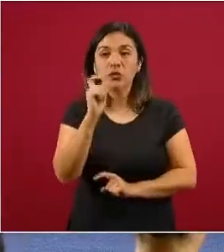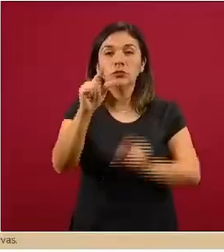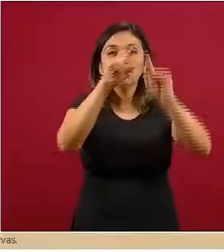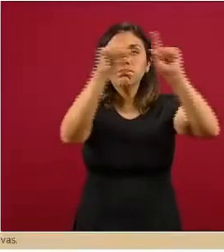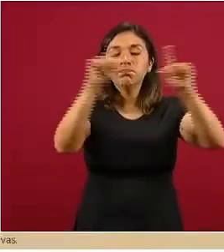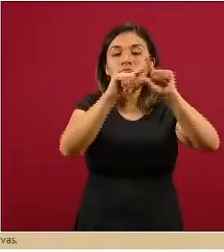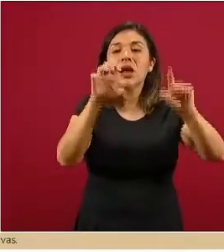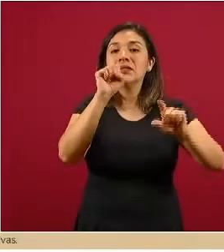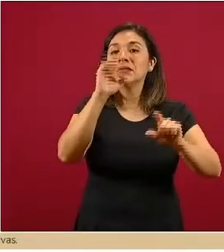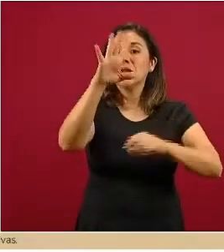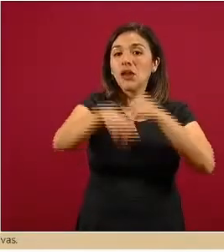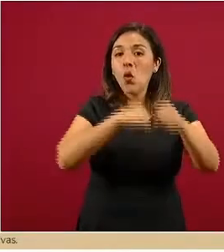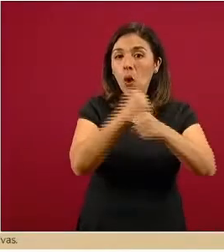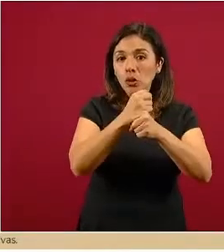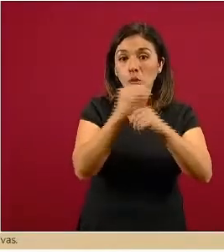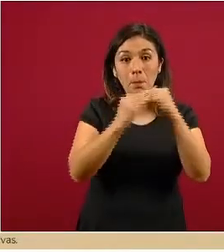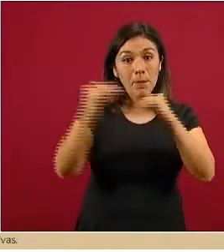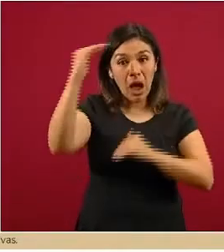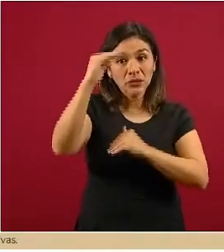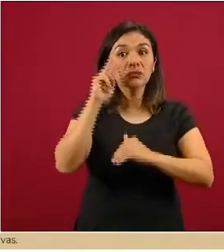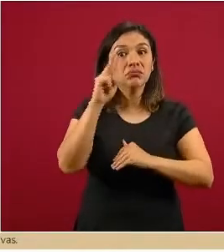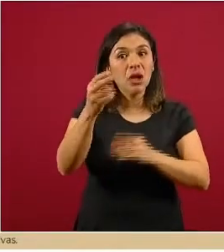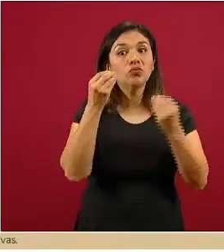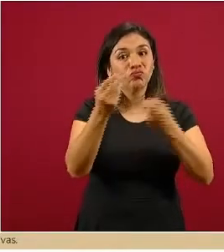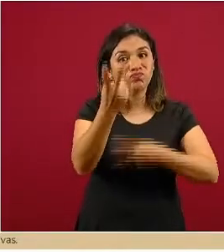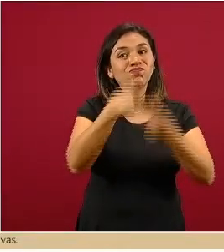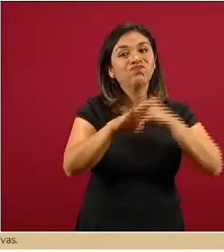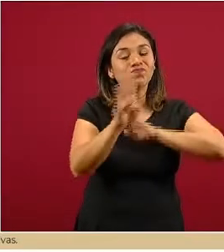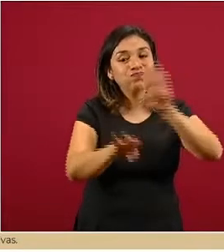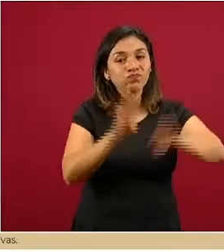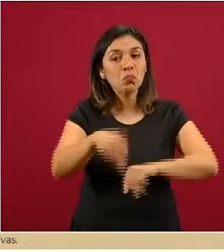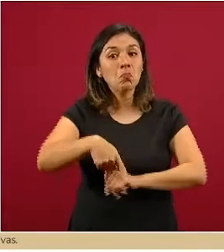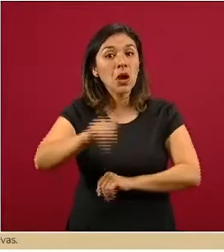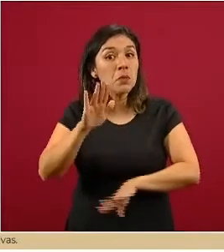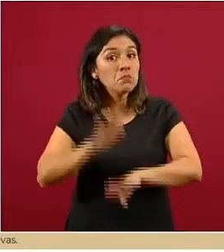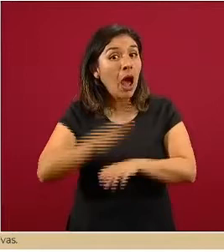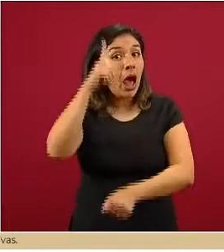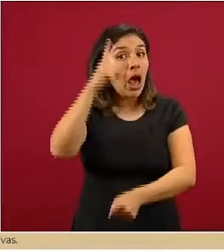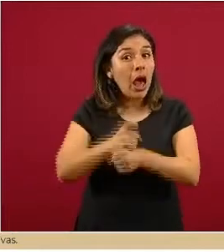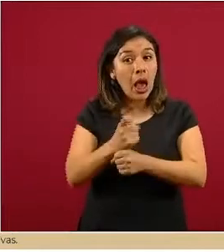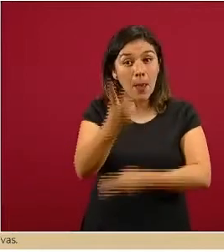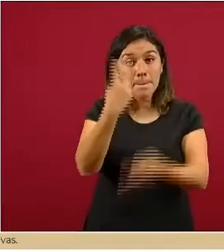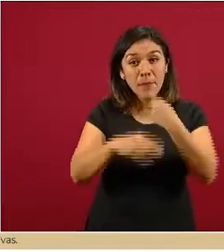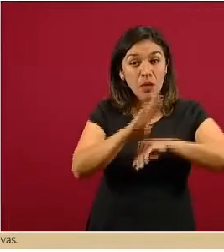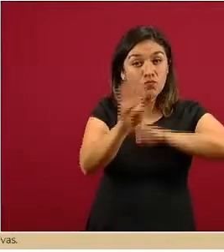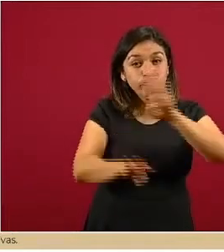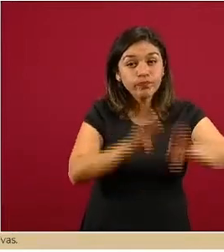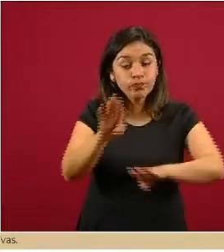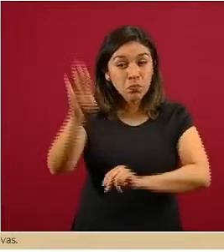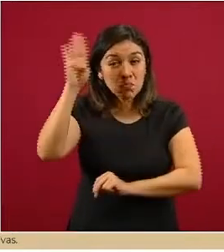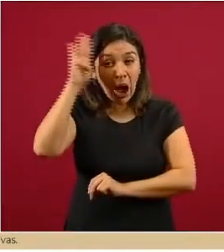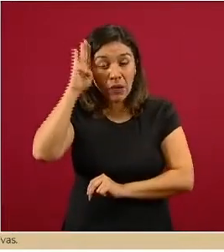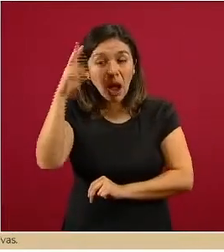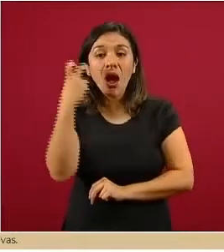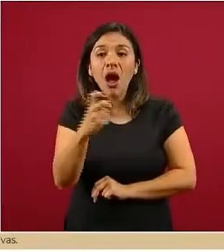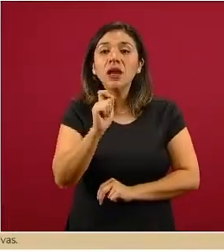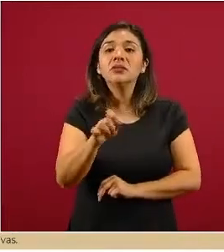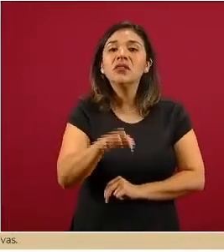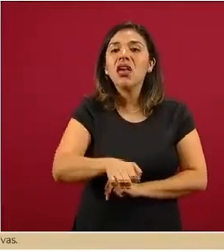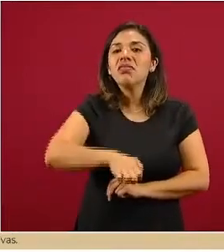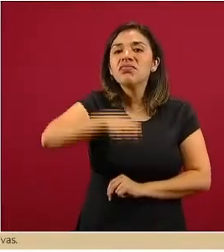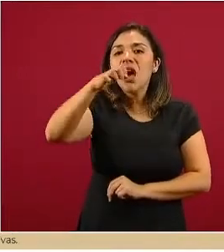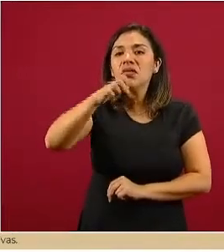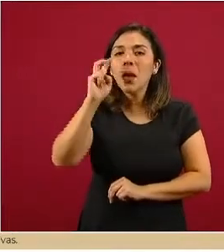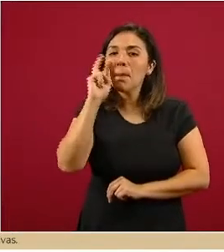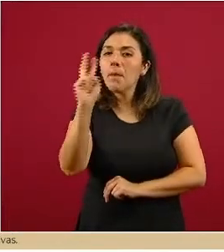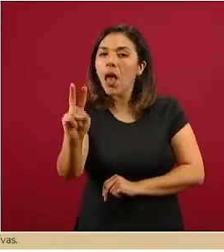día de hoy la semana 31. La siguiente, también van a ver en el boletín, vamos a presentar esa misma